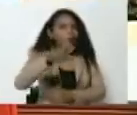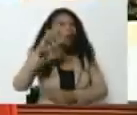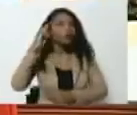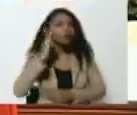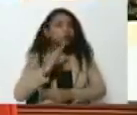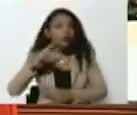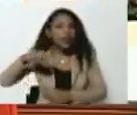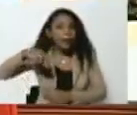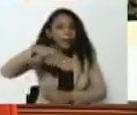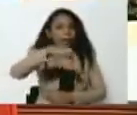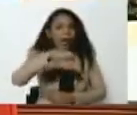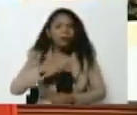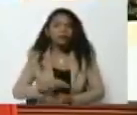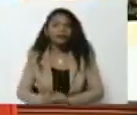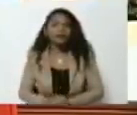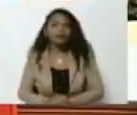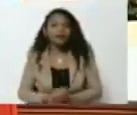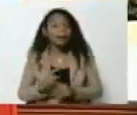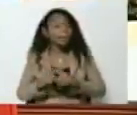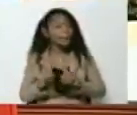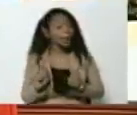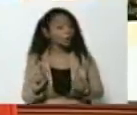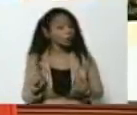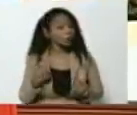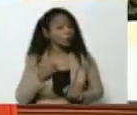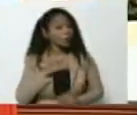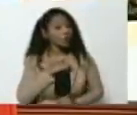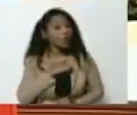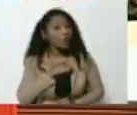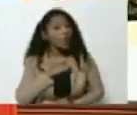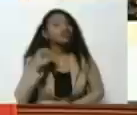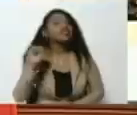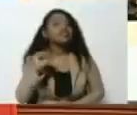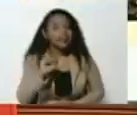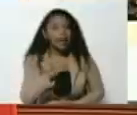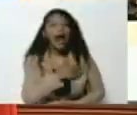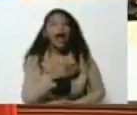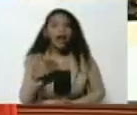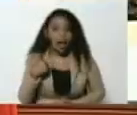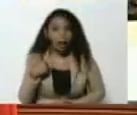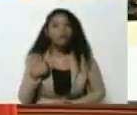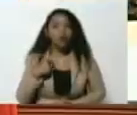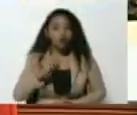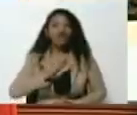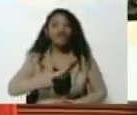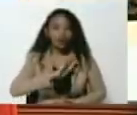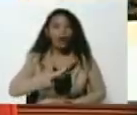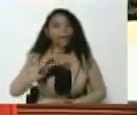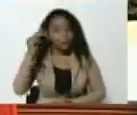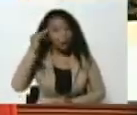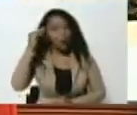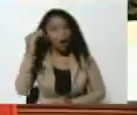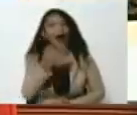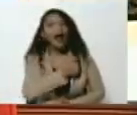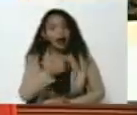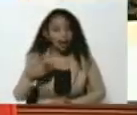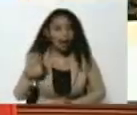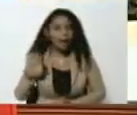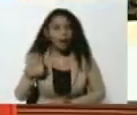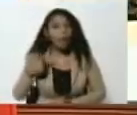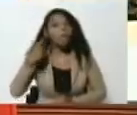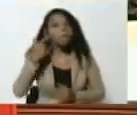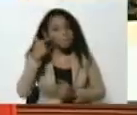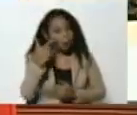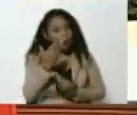pie. Pero nosotros, si queremos tener memoria, queremos recordar, vamos a ver lo